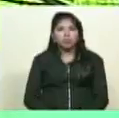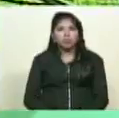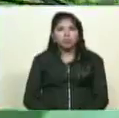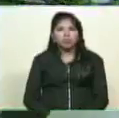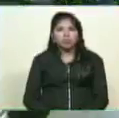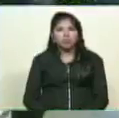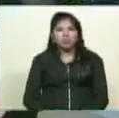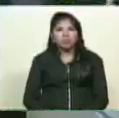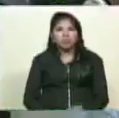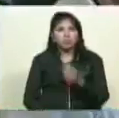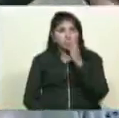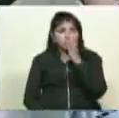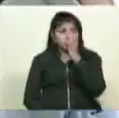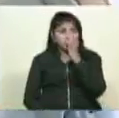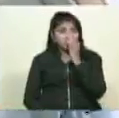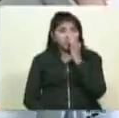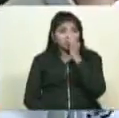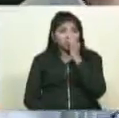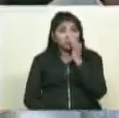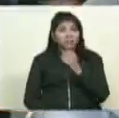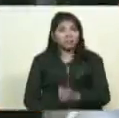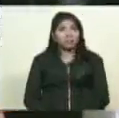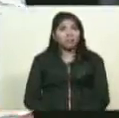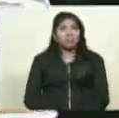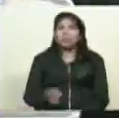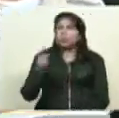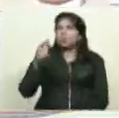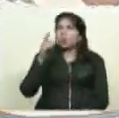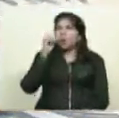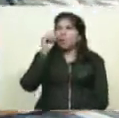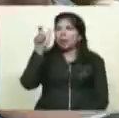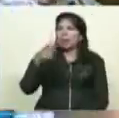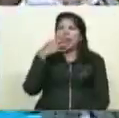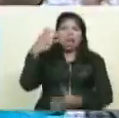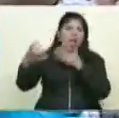Mira, aquí el magallanero pega gritos, pero yo no sé qué dice.